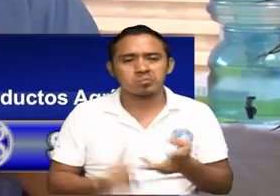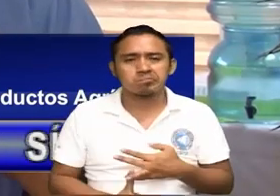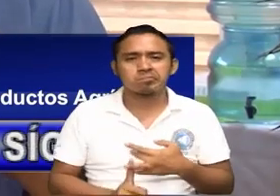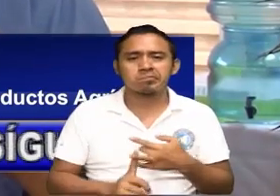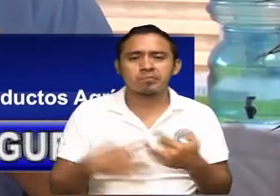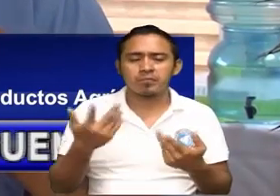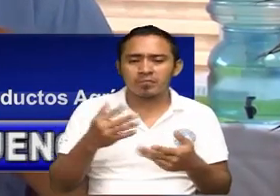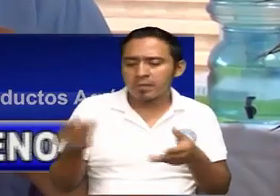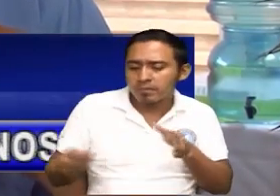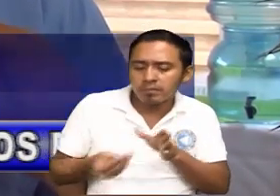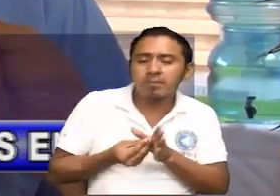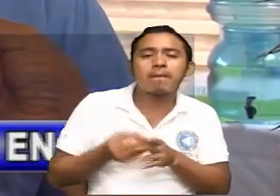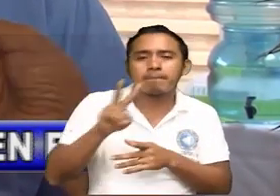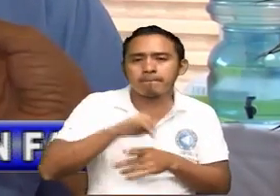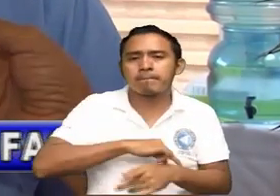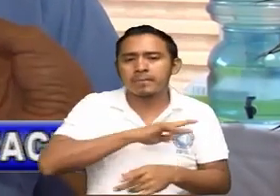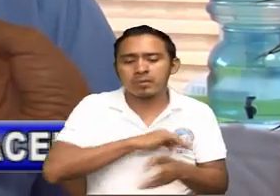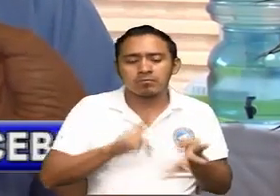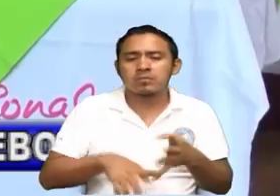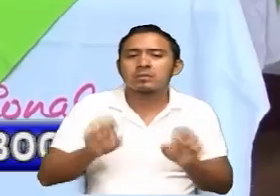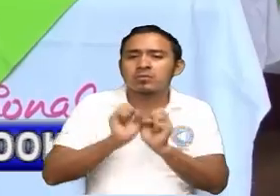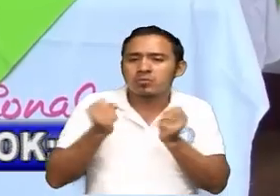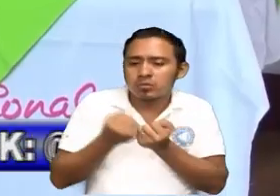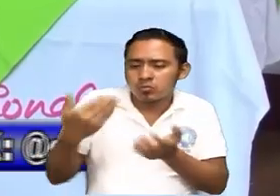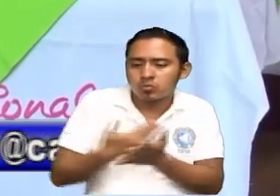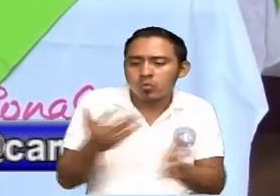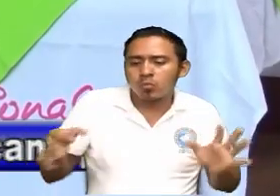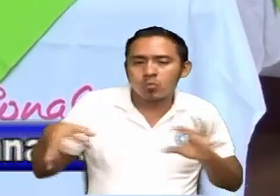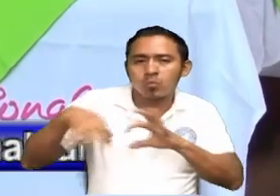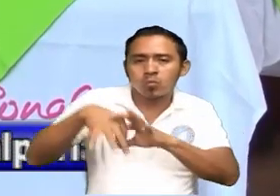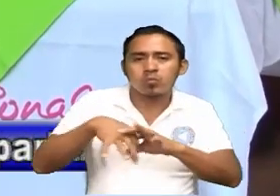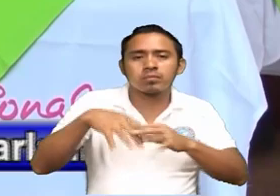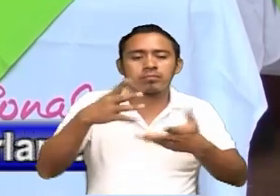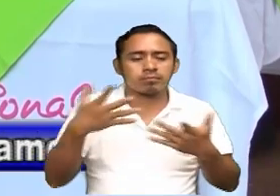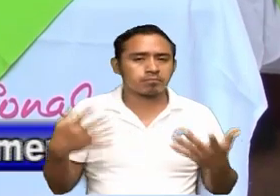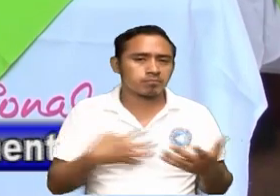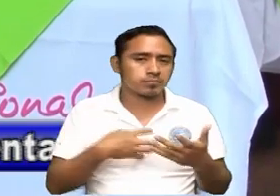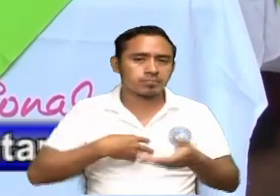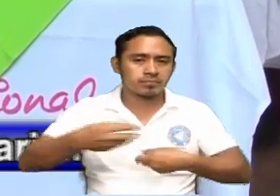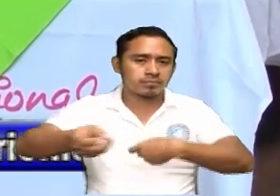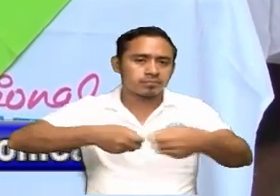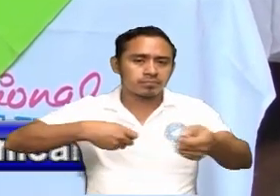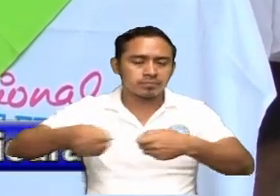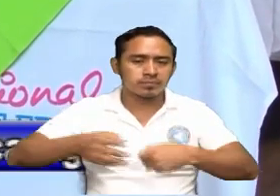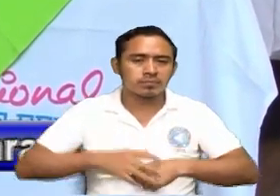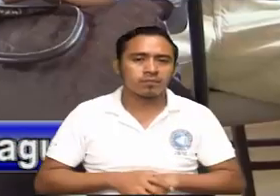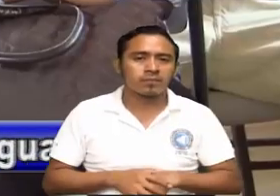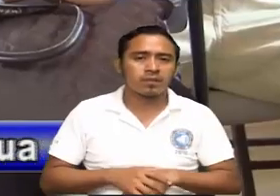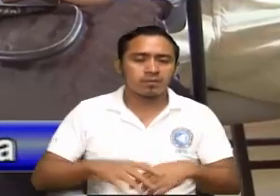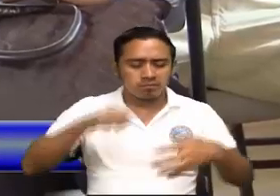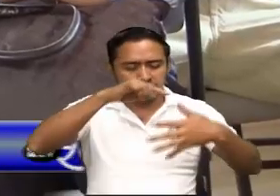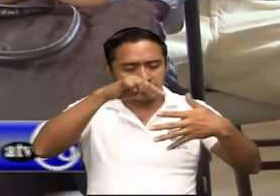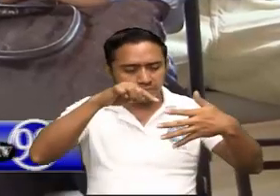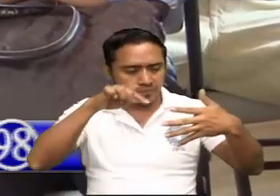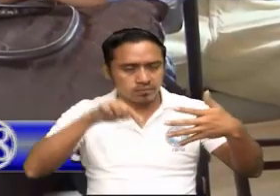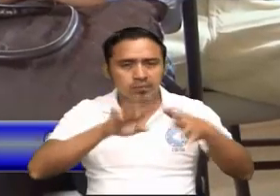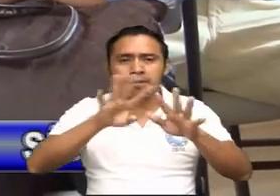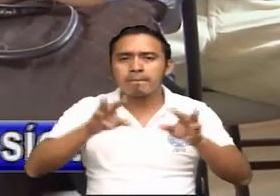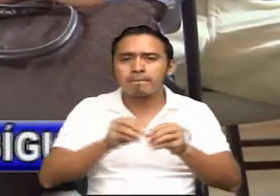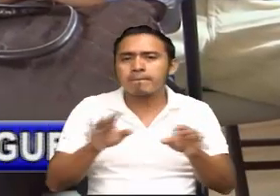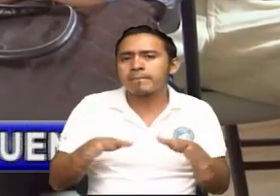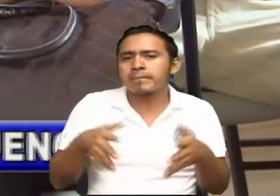de valor, asociatividad, tanto como mercadeo y negociación. Eso todo es para que ayudar